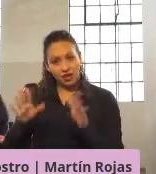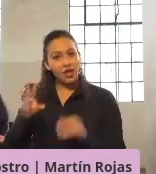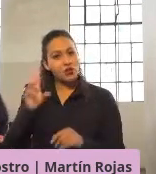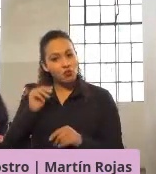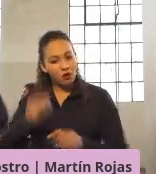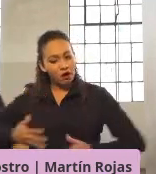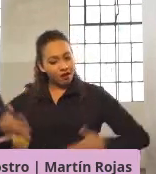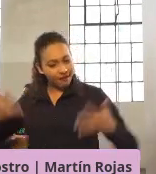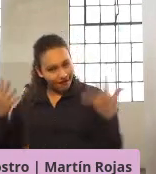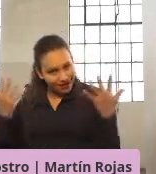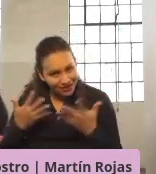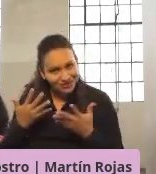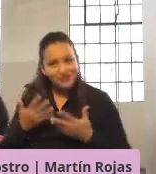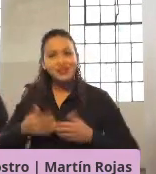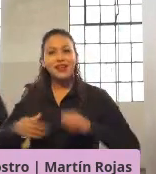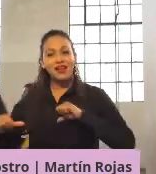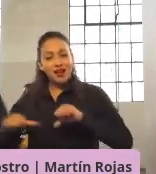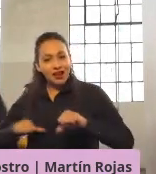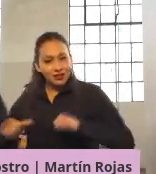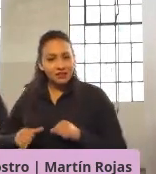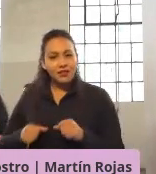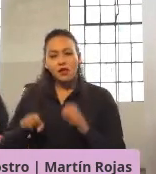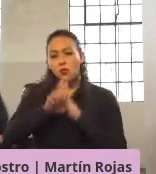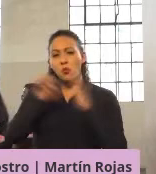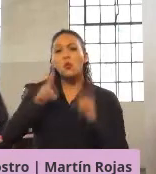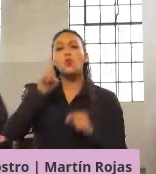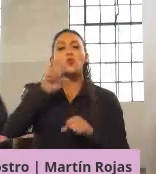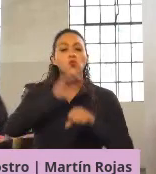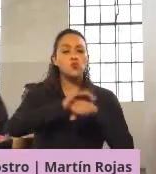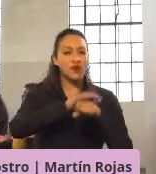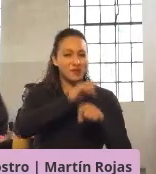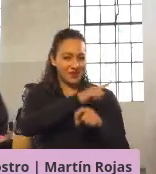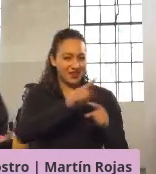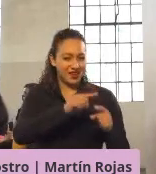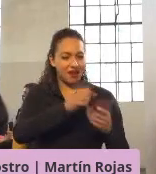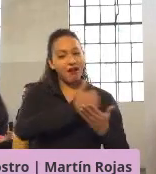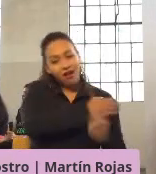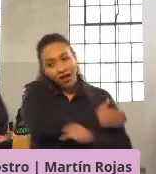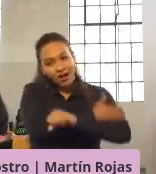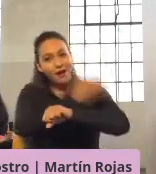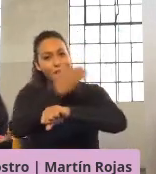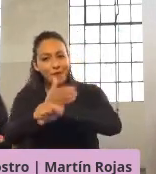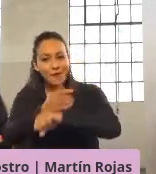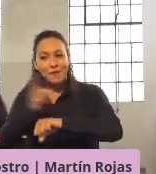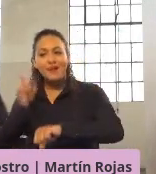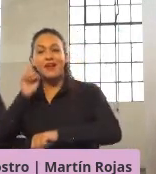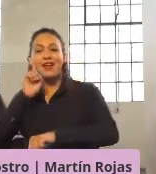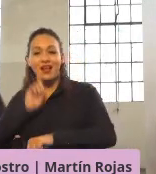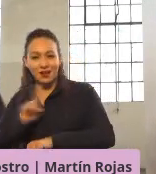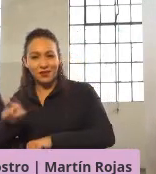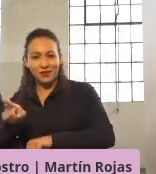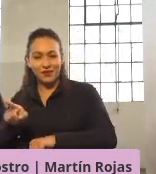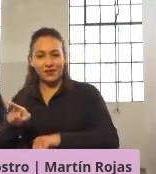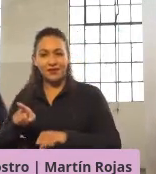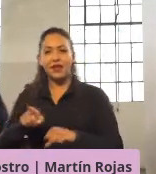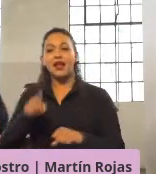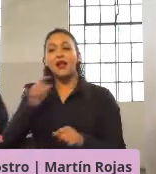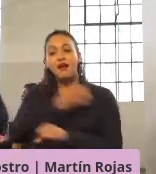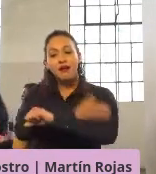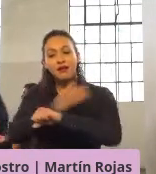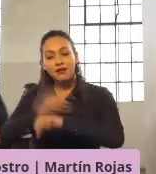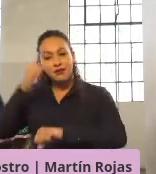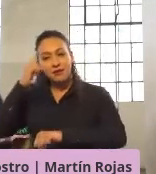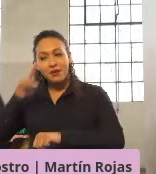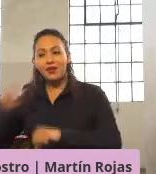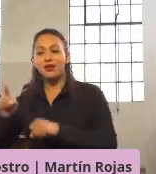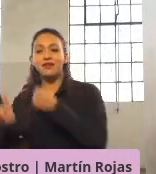sino decir, ¿cómo vamos a hacer? Entonces, una amiga te acompaña, te comparte cosas chidas, pero también te escucha cuando hace falta y así. Entonces,